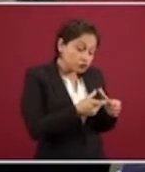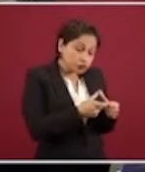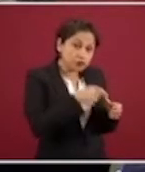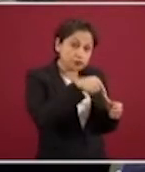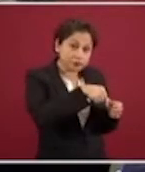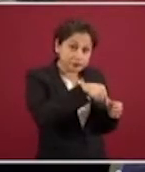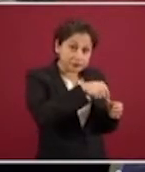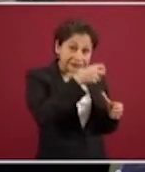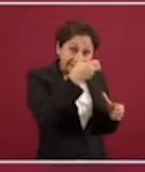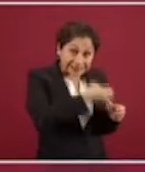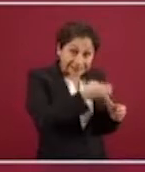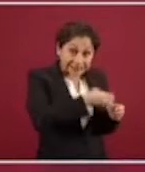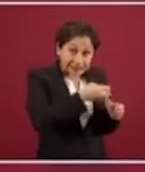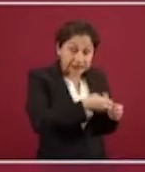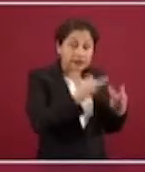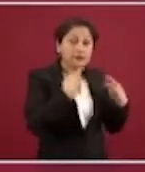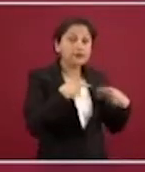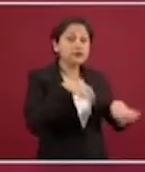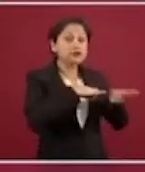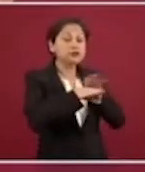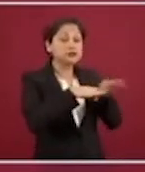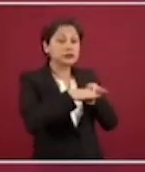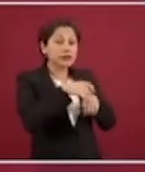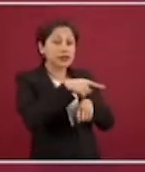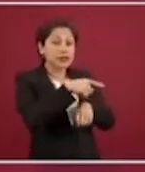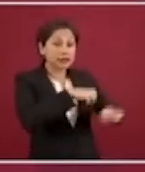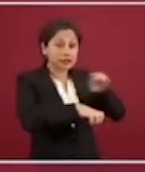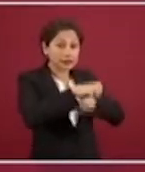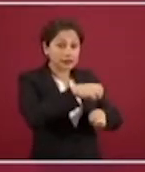sus trabajadores. Entonces estamos dando seguimiento